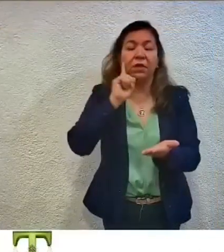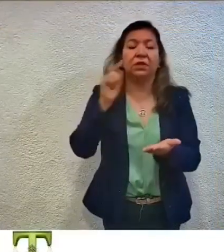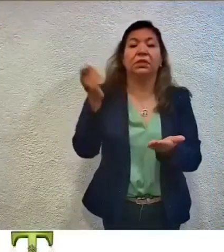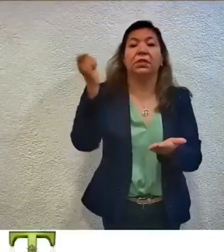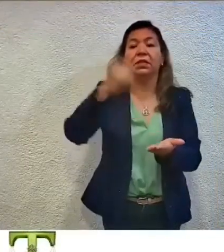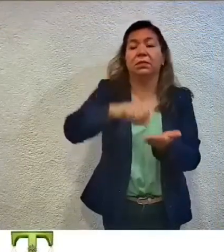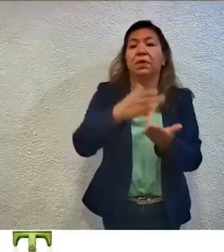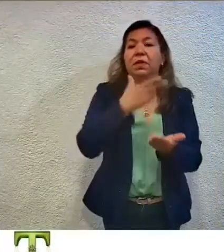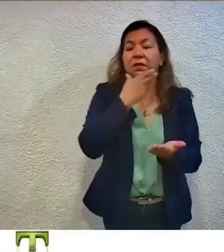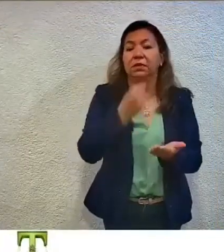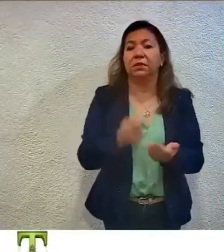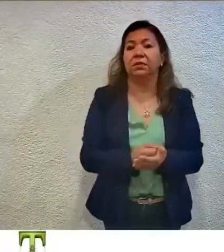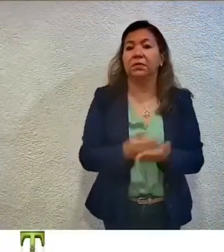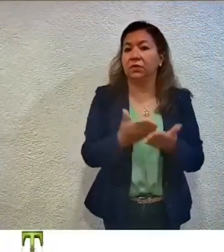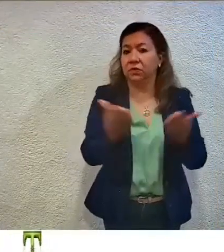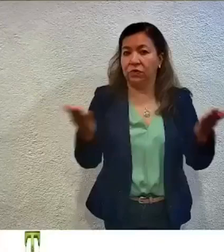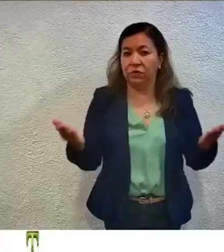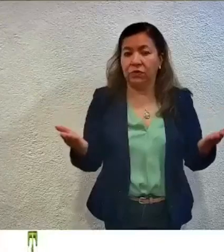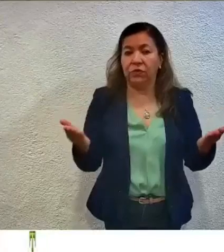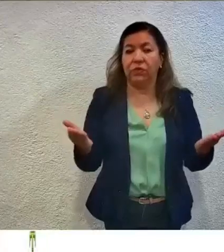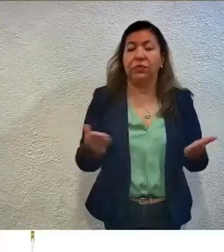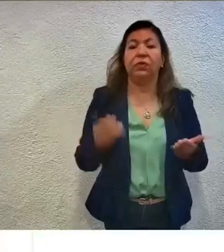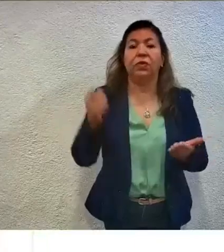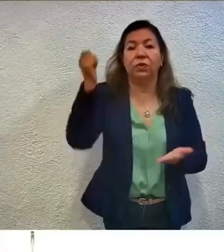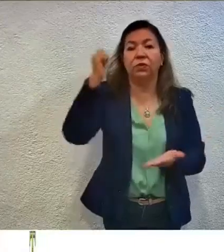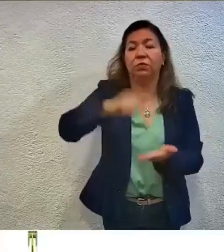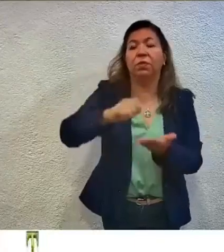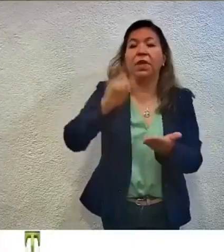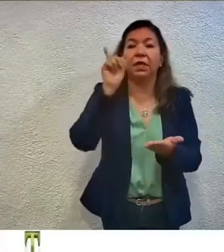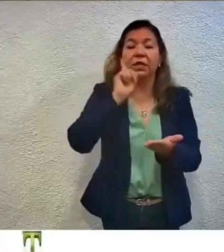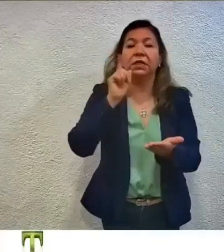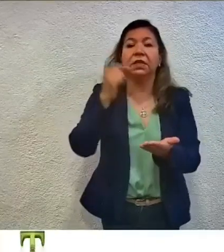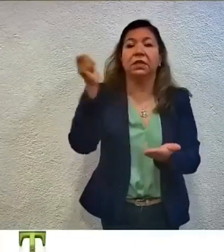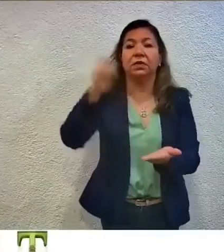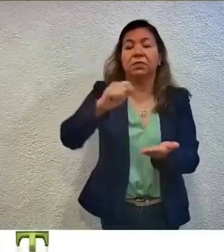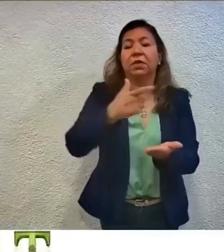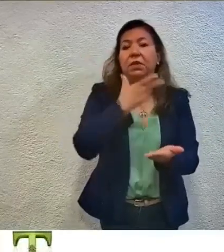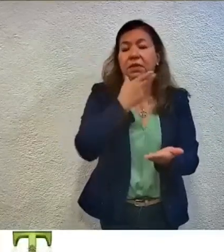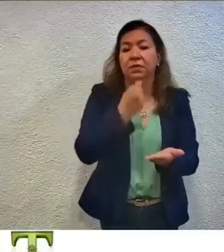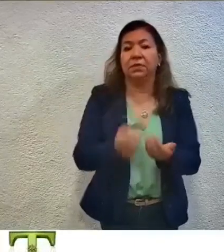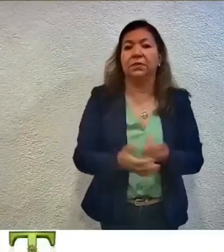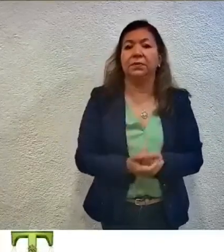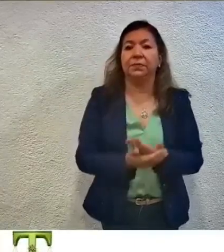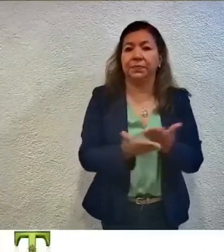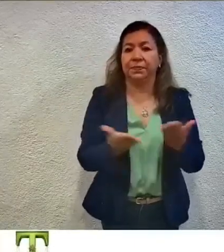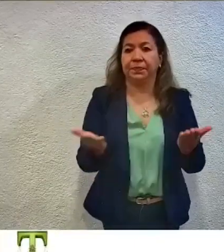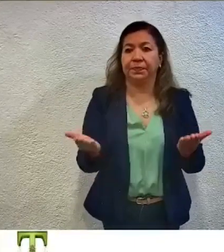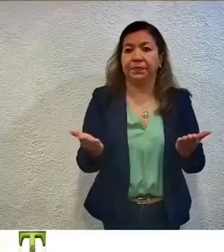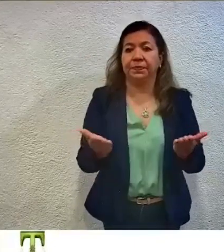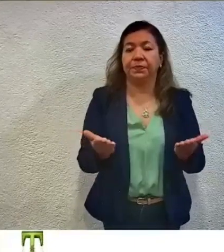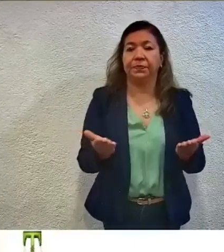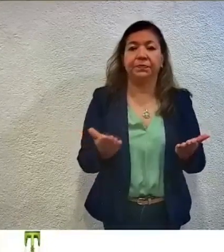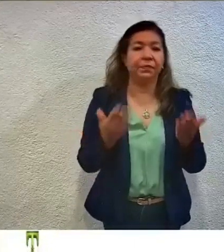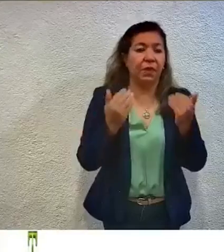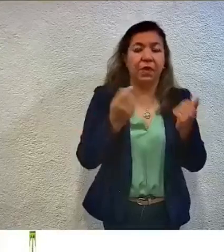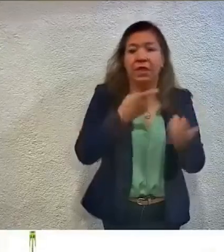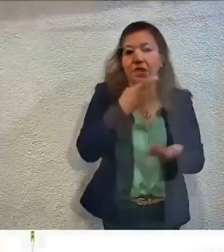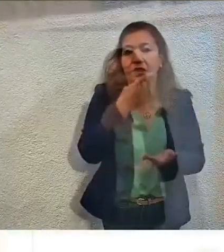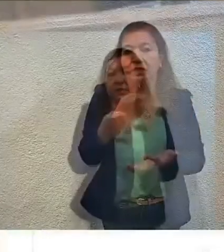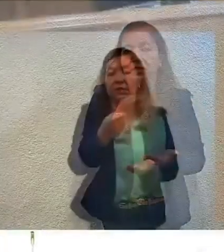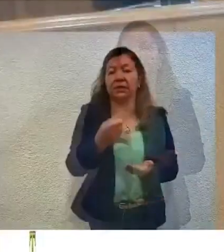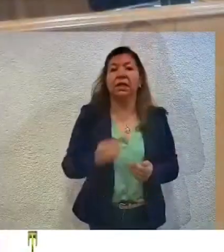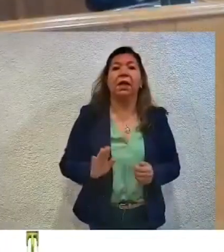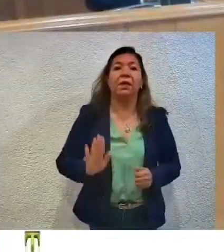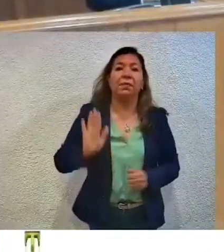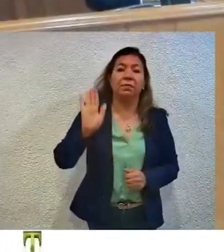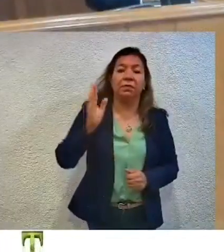magistradas, magistrados. Gracias, secretaria. Magistradas, magistrado, está en nuestra consideración el proyecto del que se ha dado cuenta.